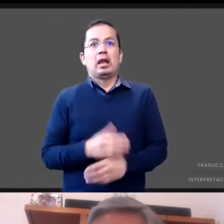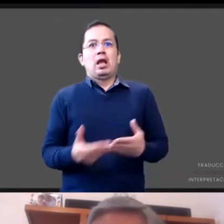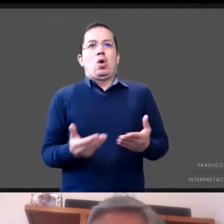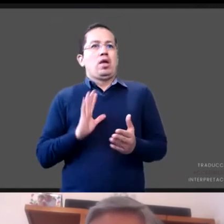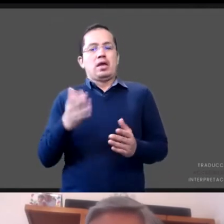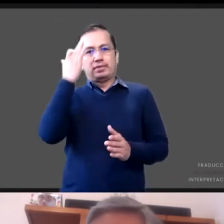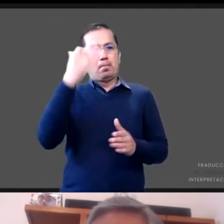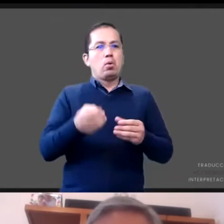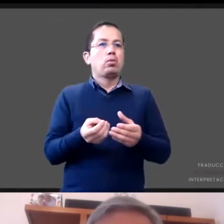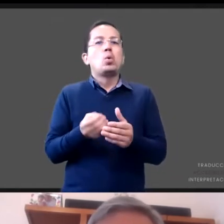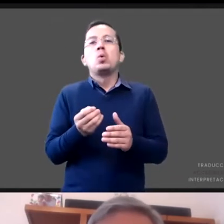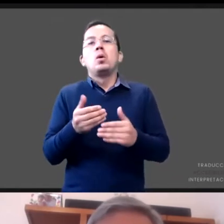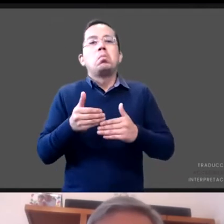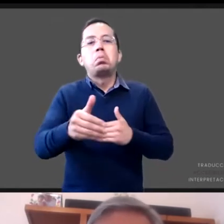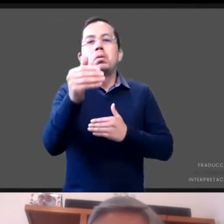quedan dentro,